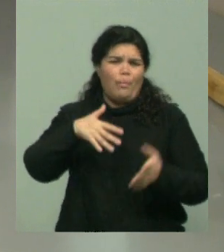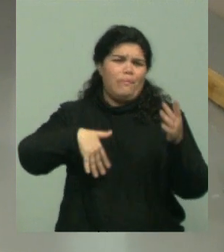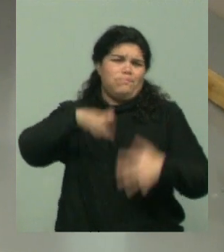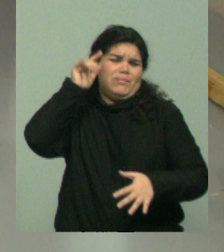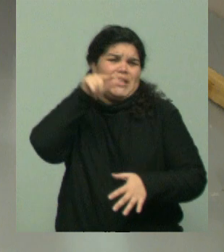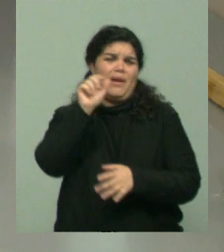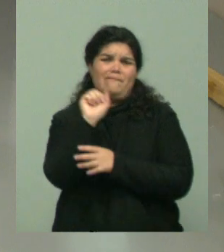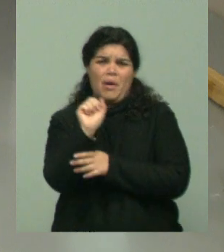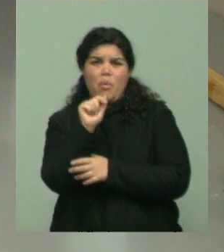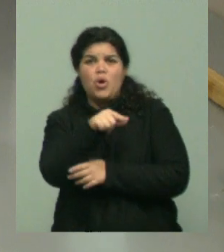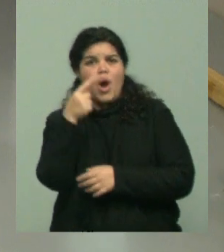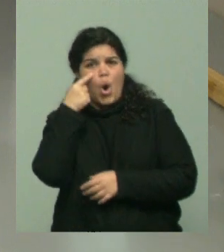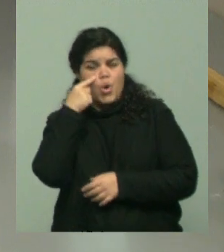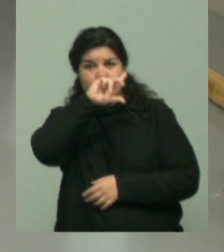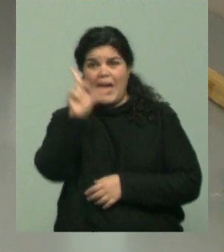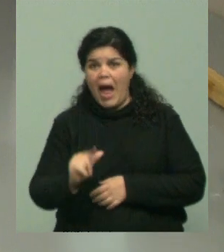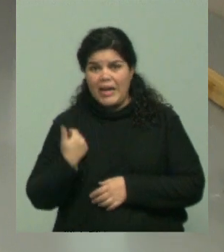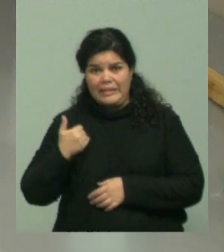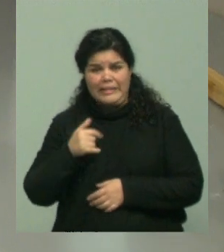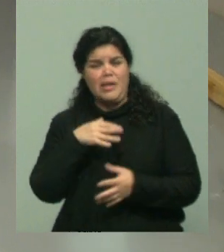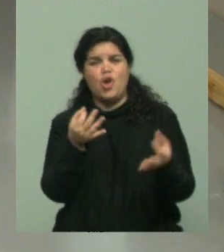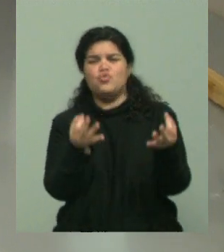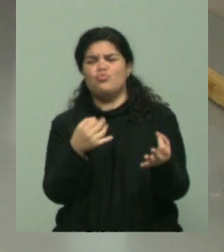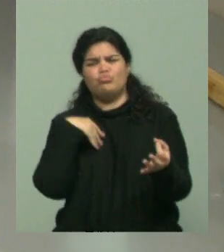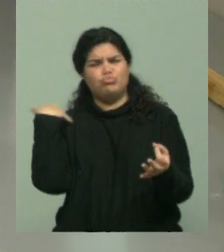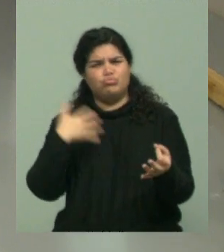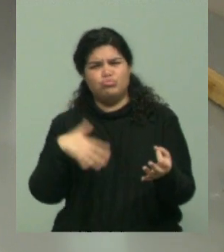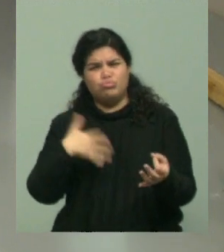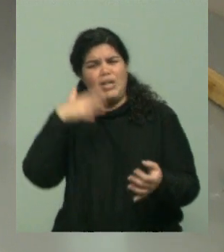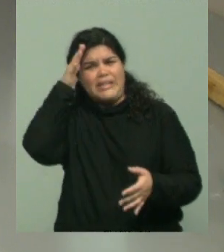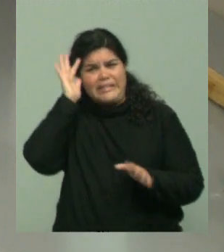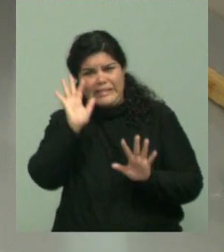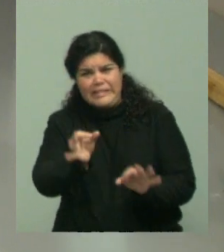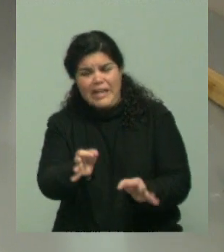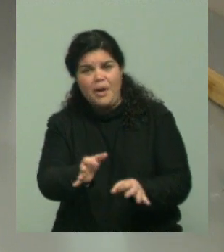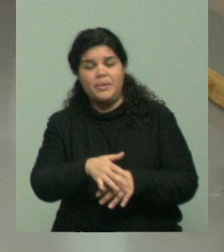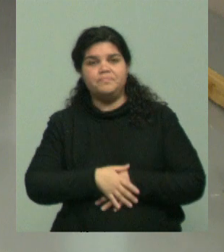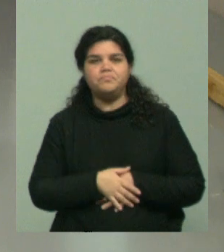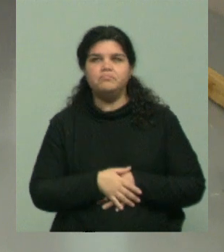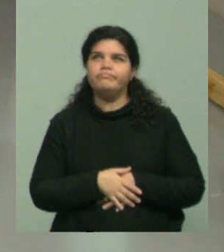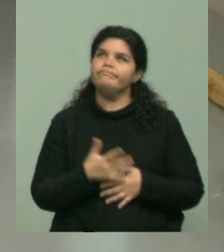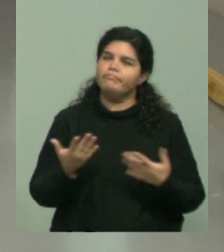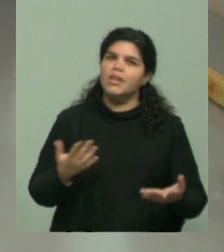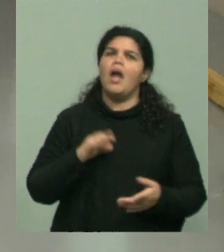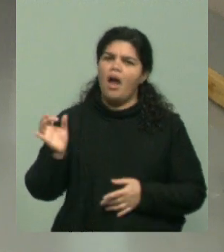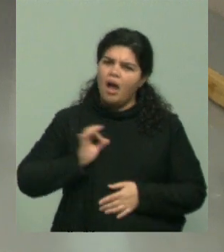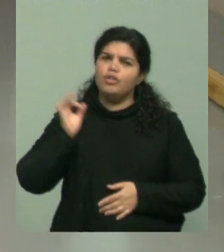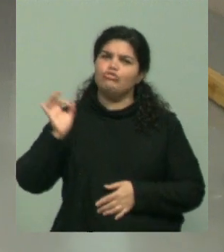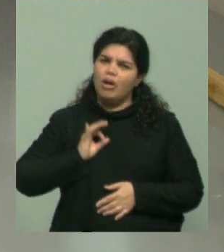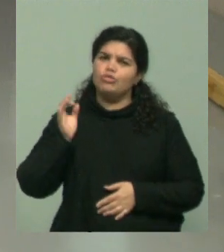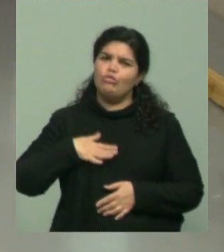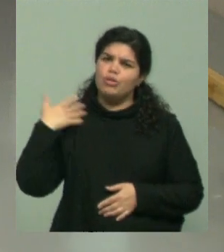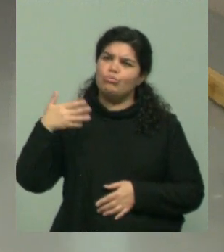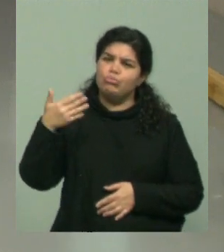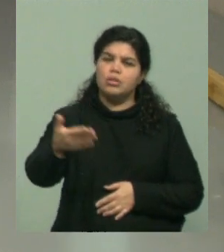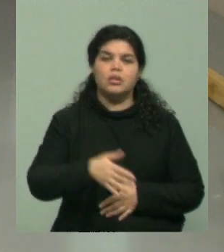libro abierto. Y bueno, a partir de ahí estuve estudiando con ella varios años, porque uh-huh. por ahí los instructorados son una mentira, ¿viste? Te dicen, un año ya